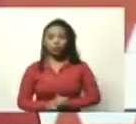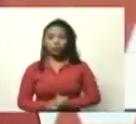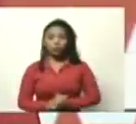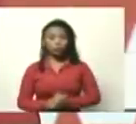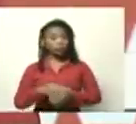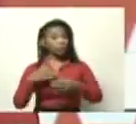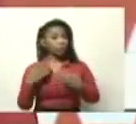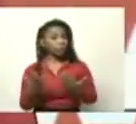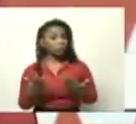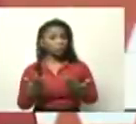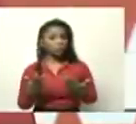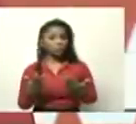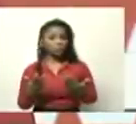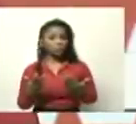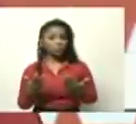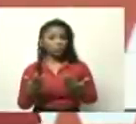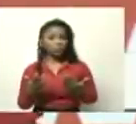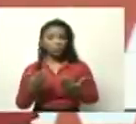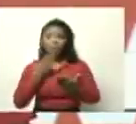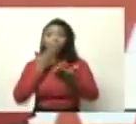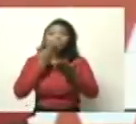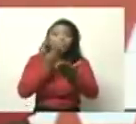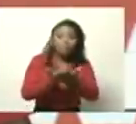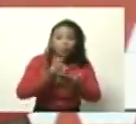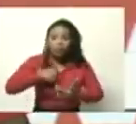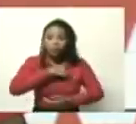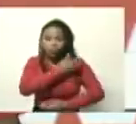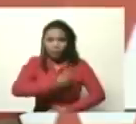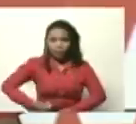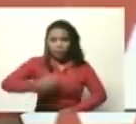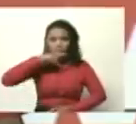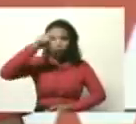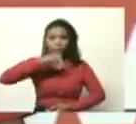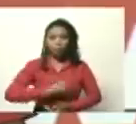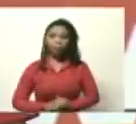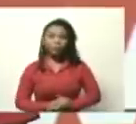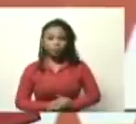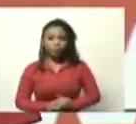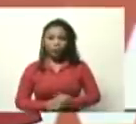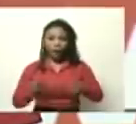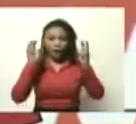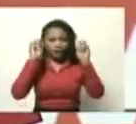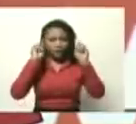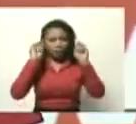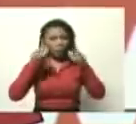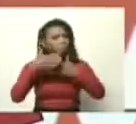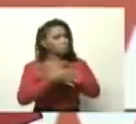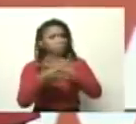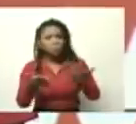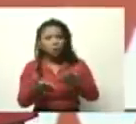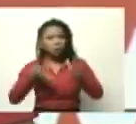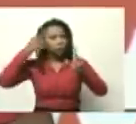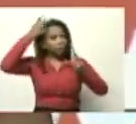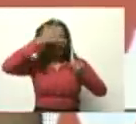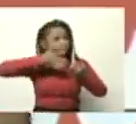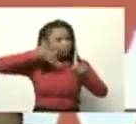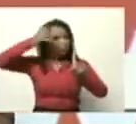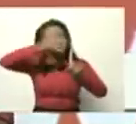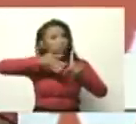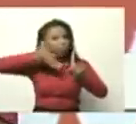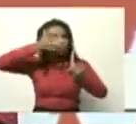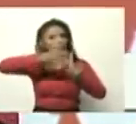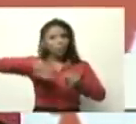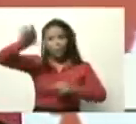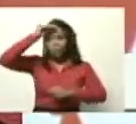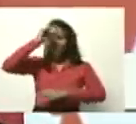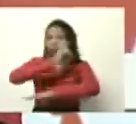una de las peticiones hechas por nuestro presidente Nicolás Maduro en el sentido de orientar la formación